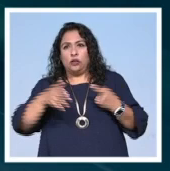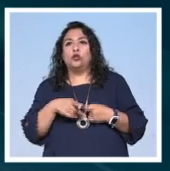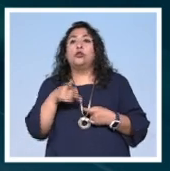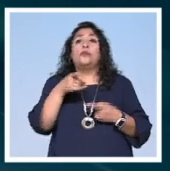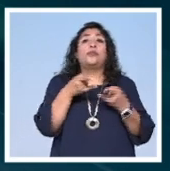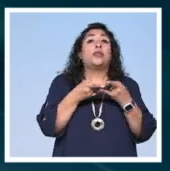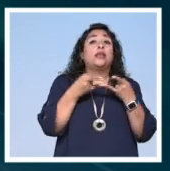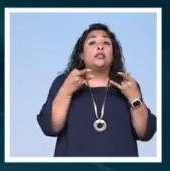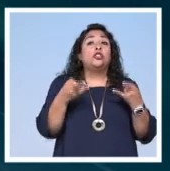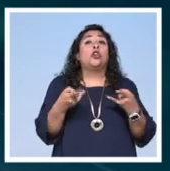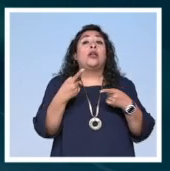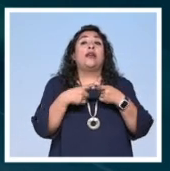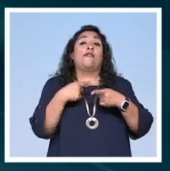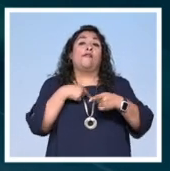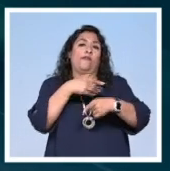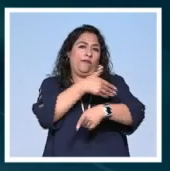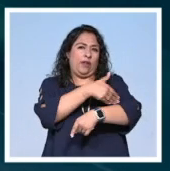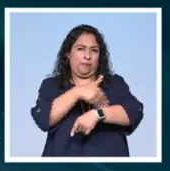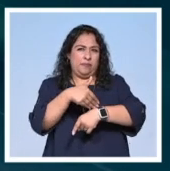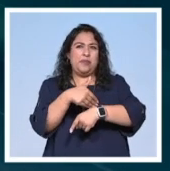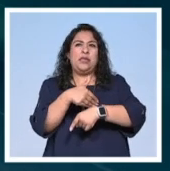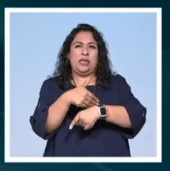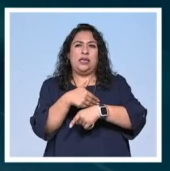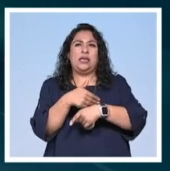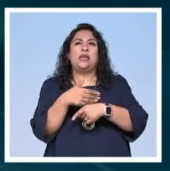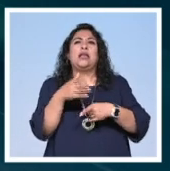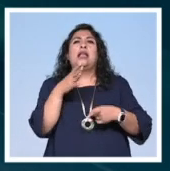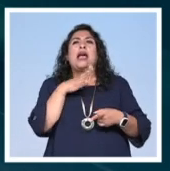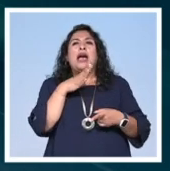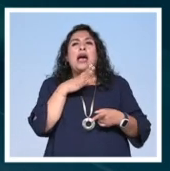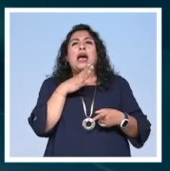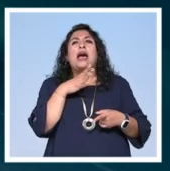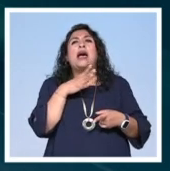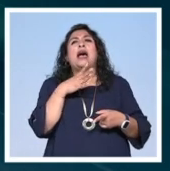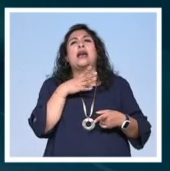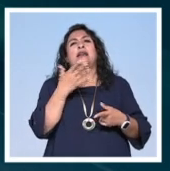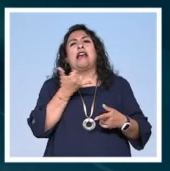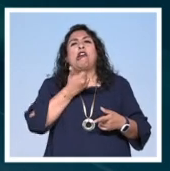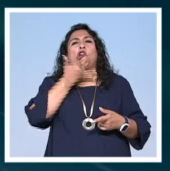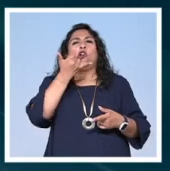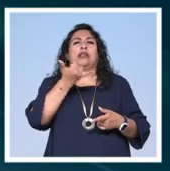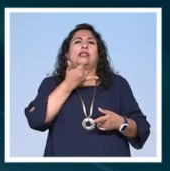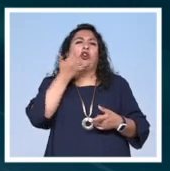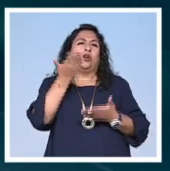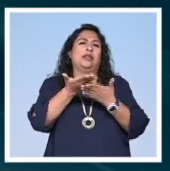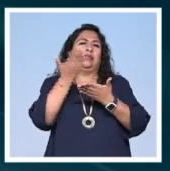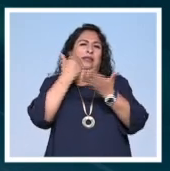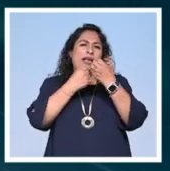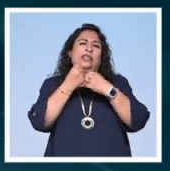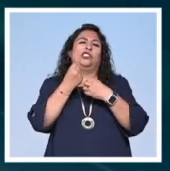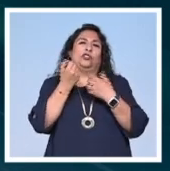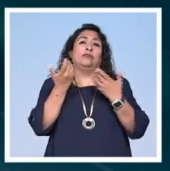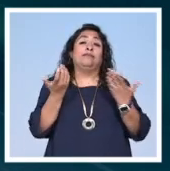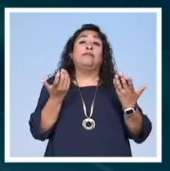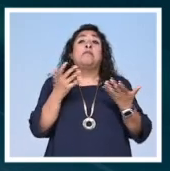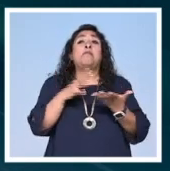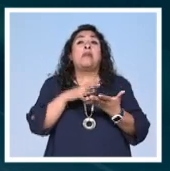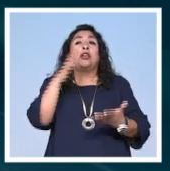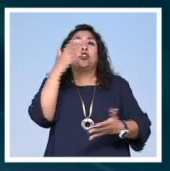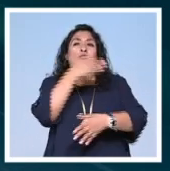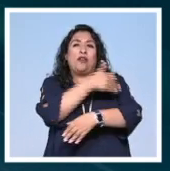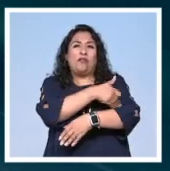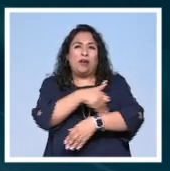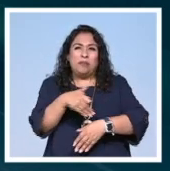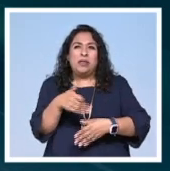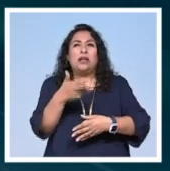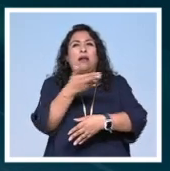historia de una familia que que nace de los restos de errores pasados y que como la mayoría de las familias